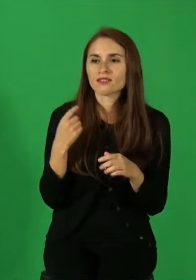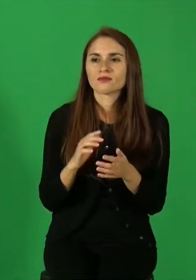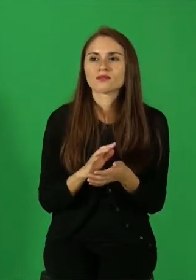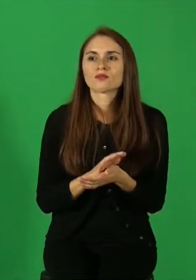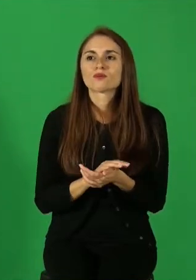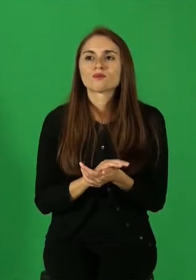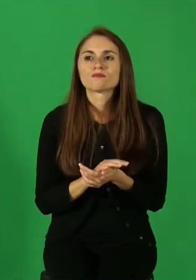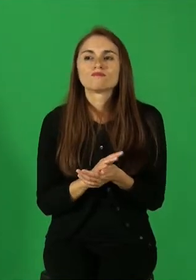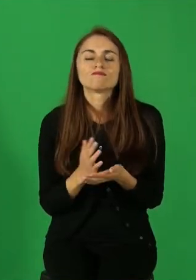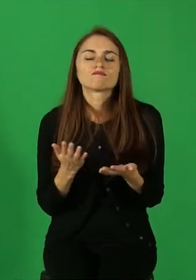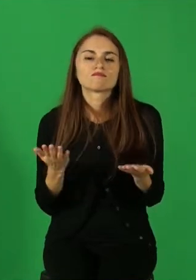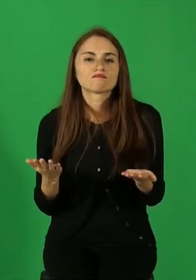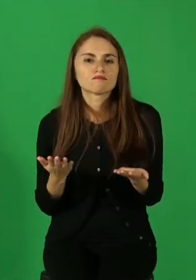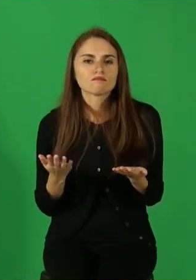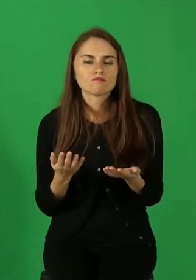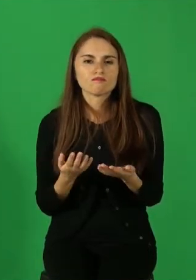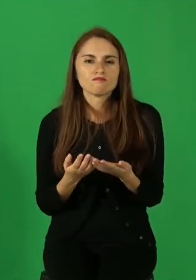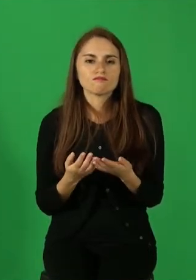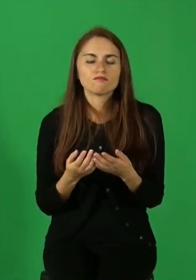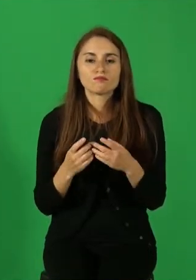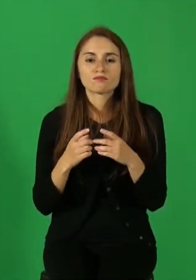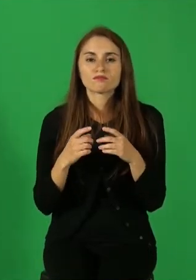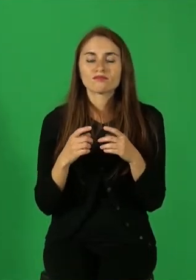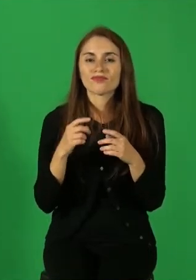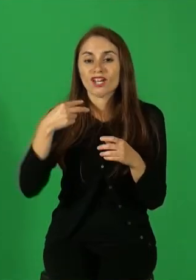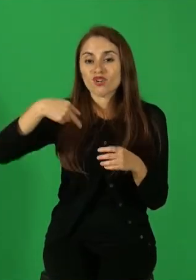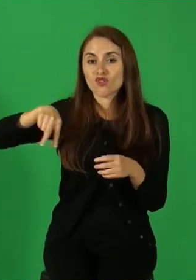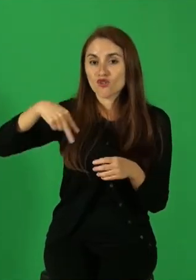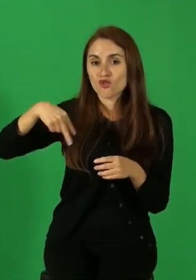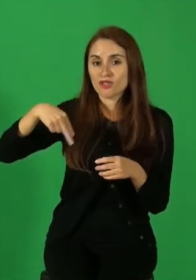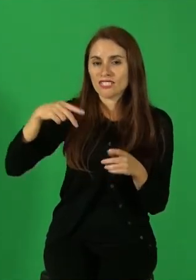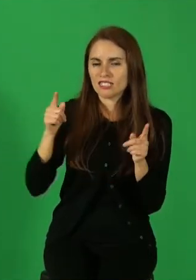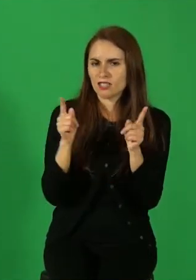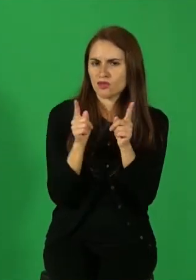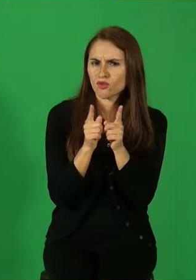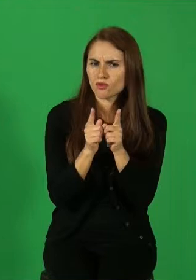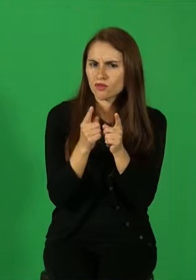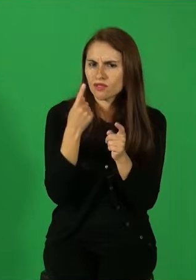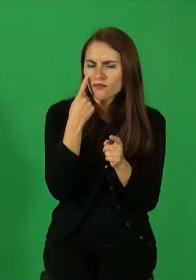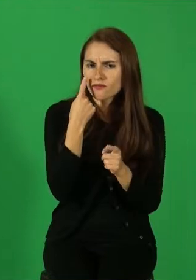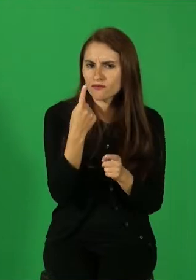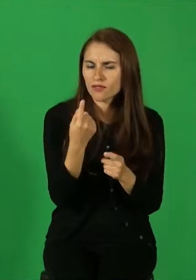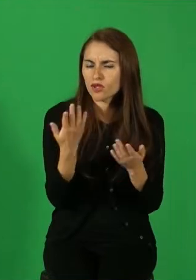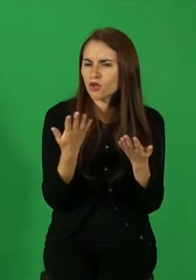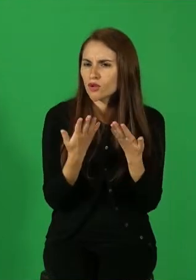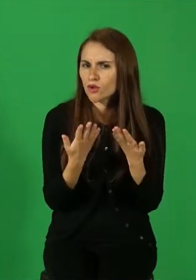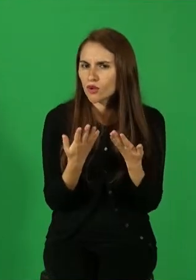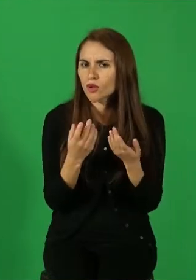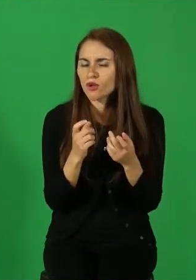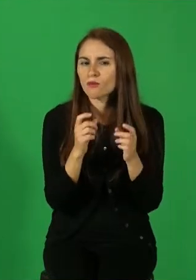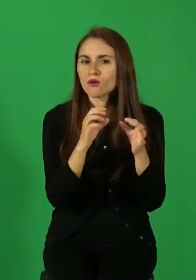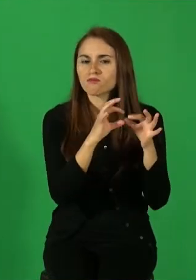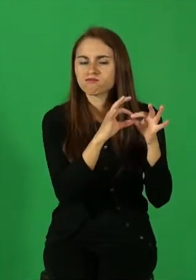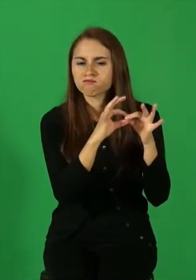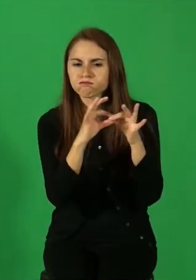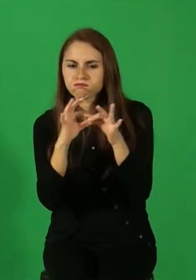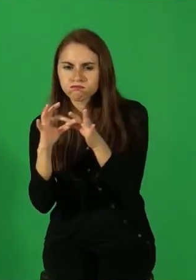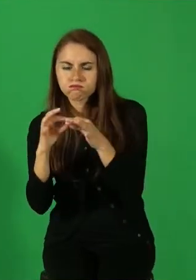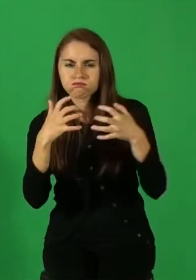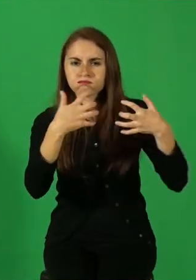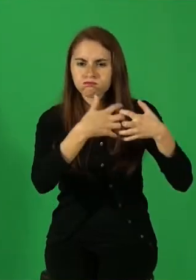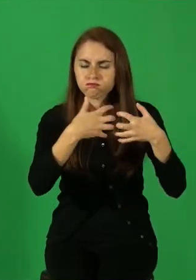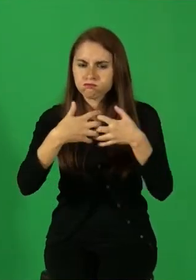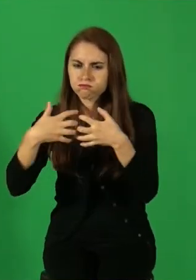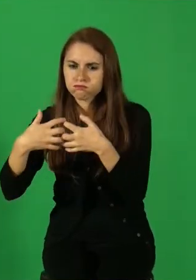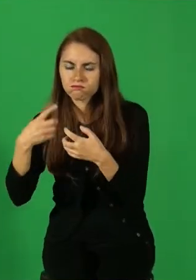de una breve noticia, cómo se va dando la correferencia a lo largo de